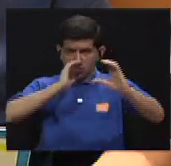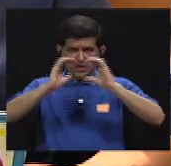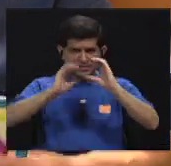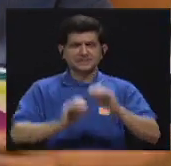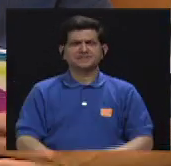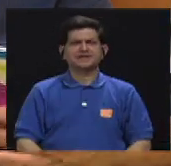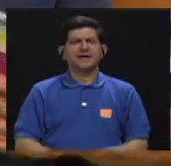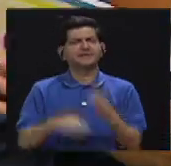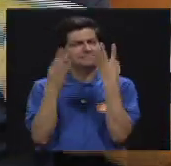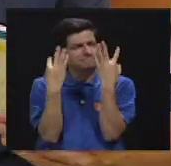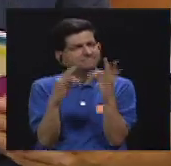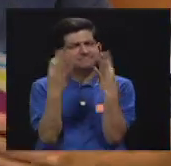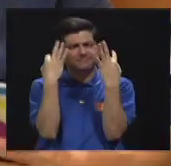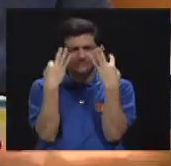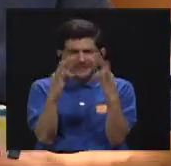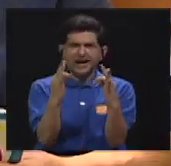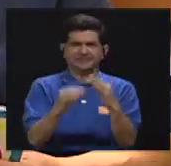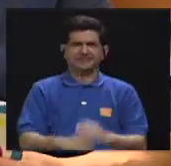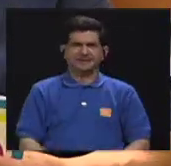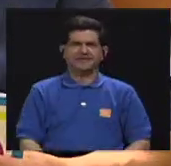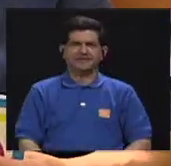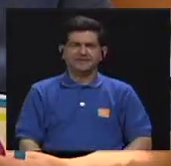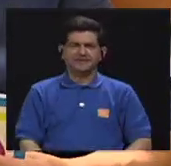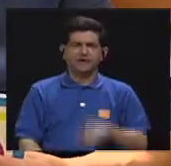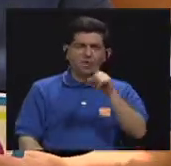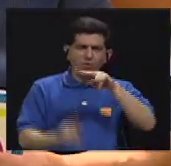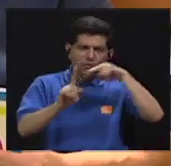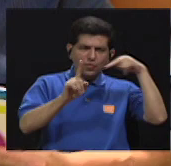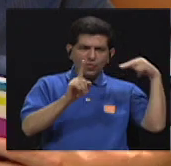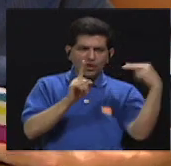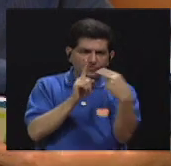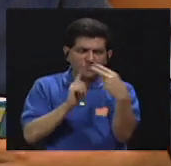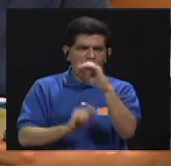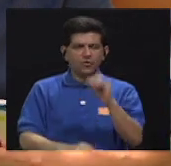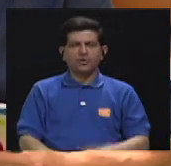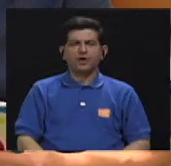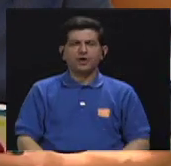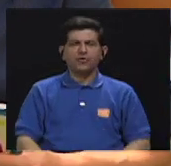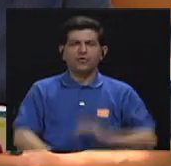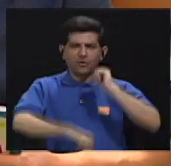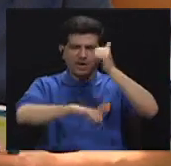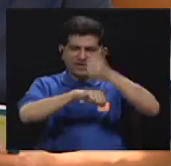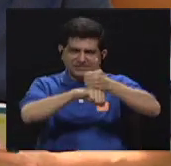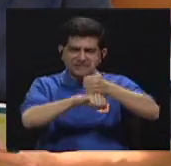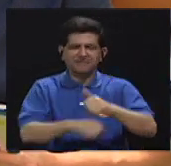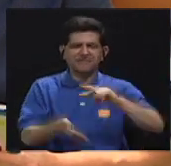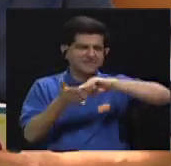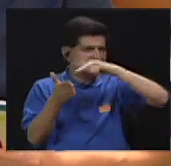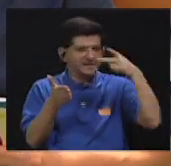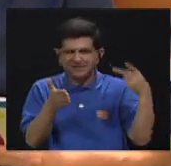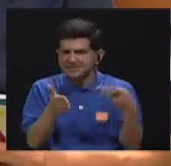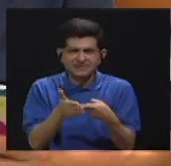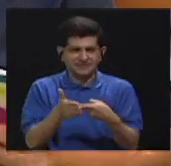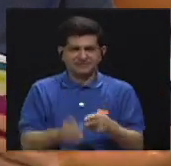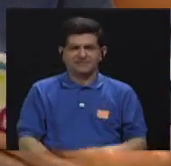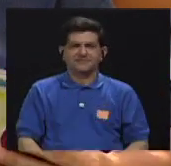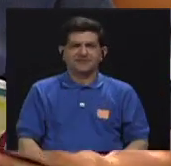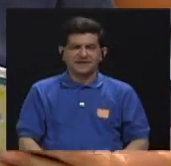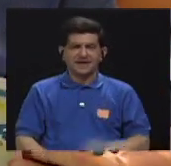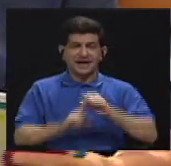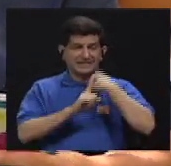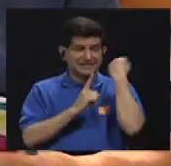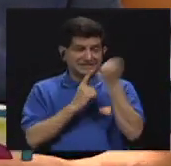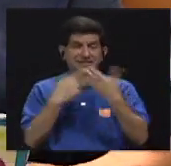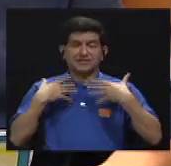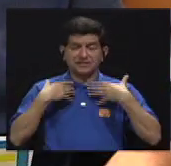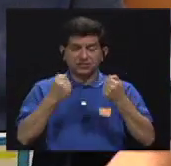vez si hacemos un enfoque o un encuadre de lo que representaría la situación